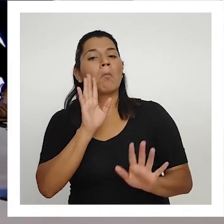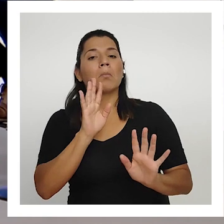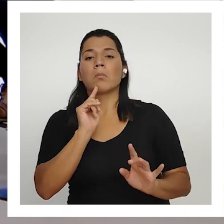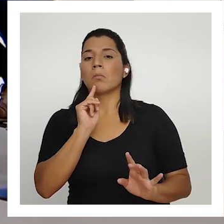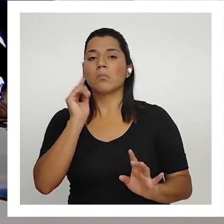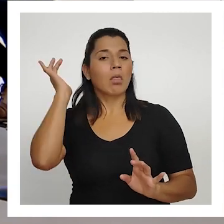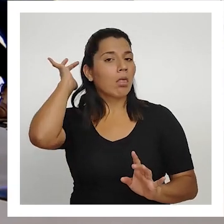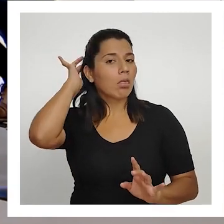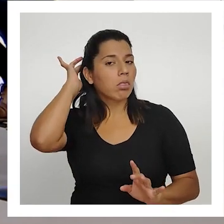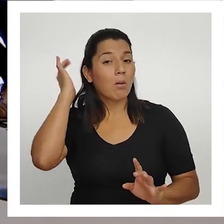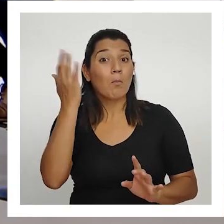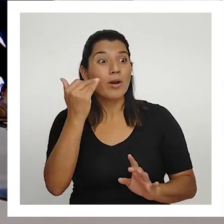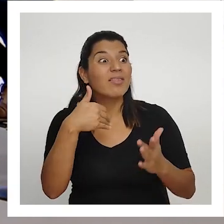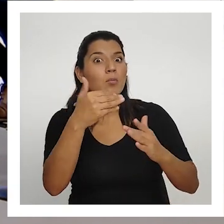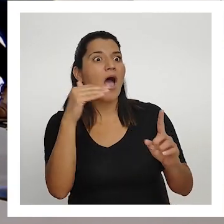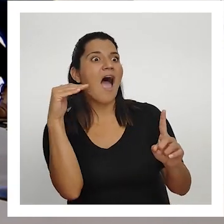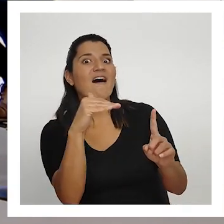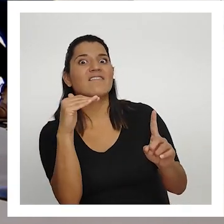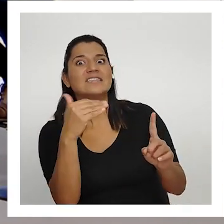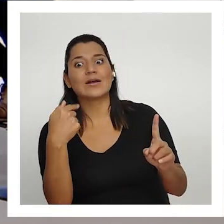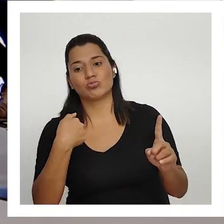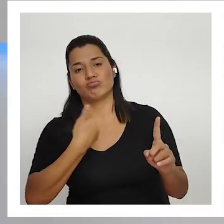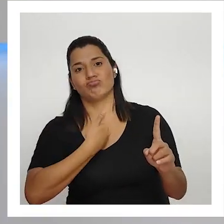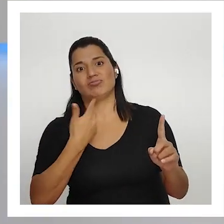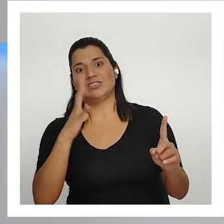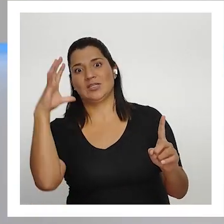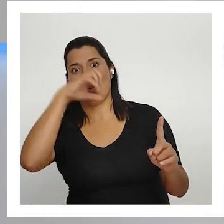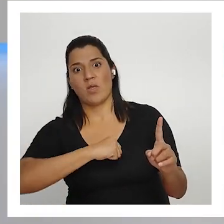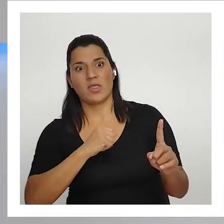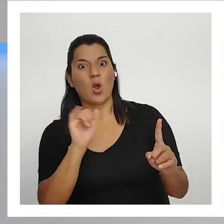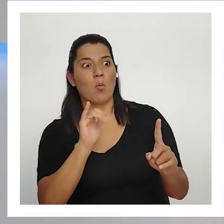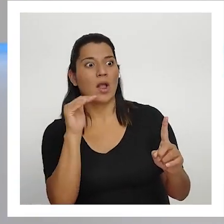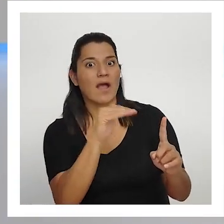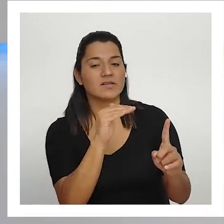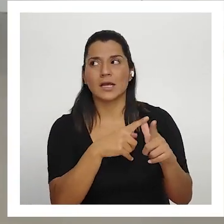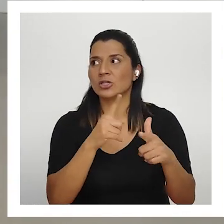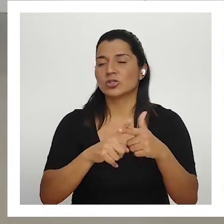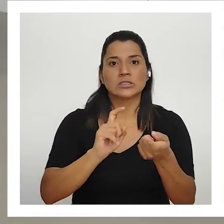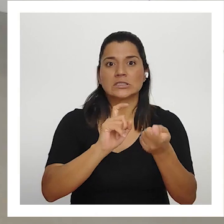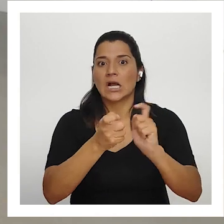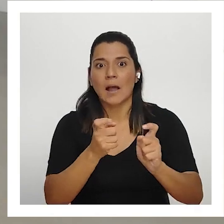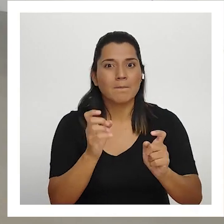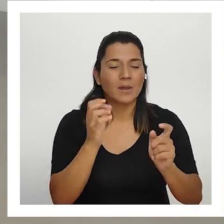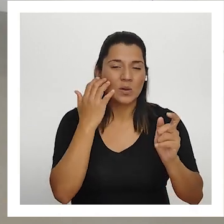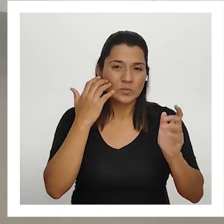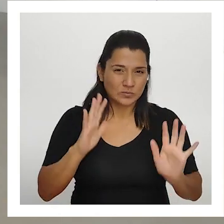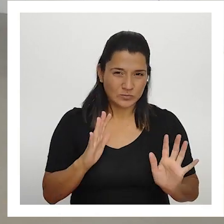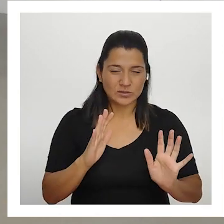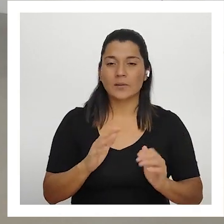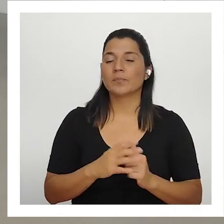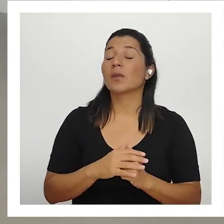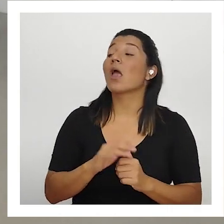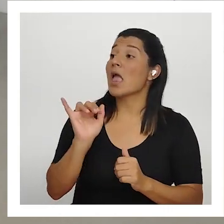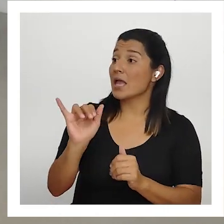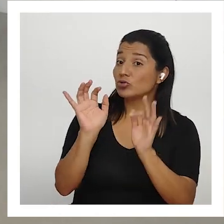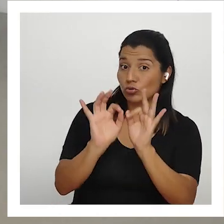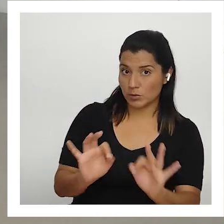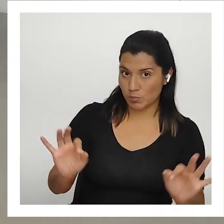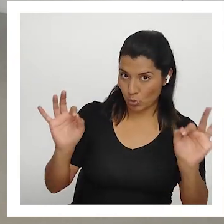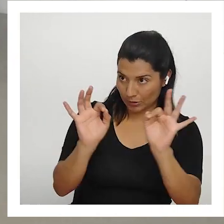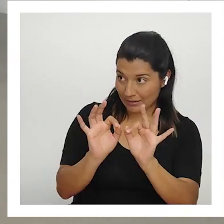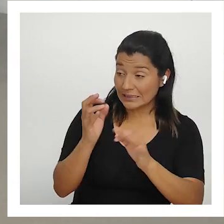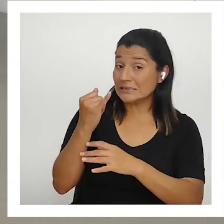de confrontar eventualmente a estos delincuentes, que no se pongan, por ejemplo, a contestarles más comunicaciones en caso de que sea por